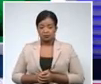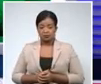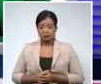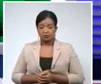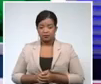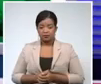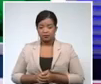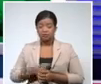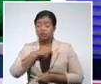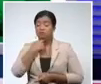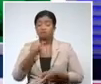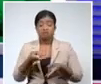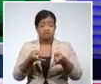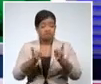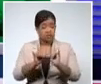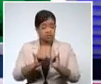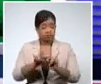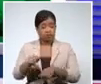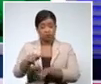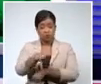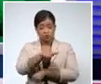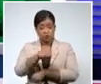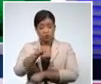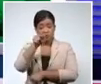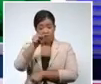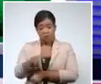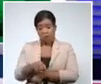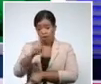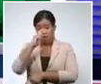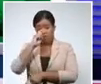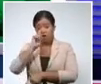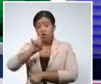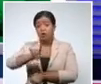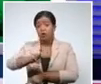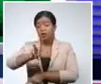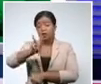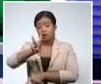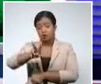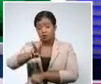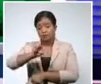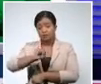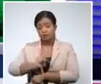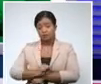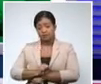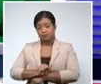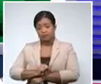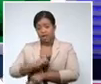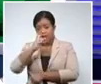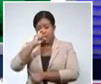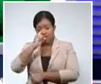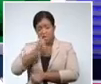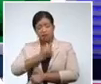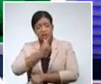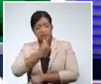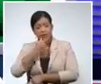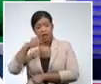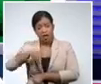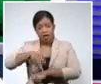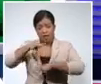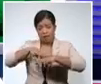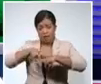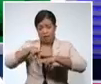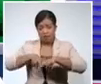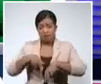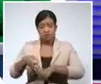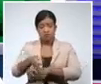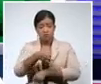Fallece también un paciente de 92 años de edad, una edad avanzada, de aquí de La Habana, del